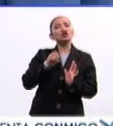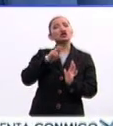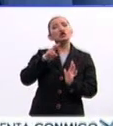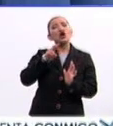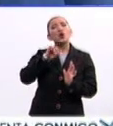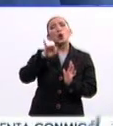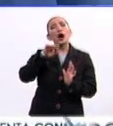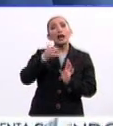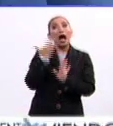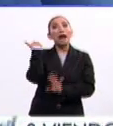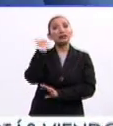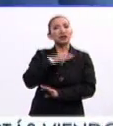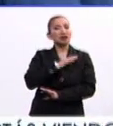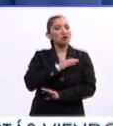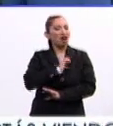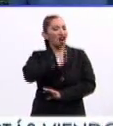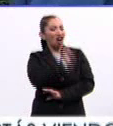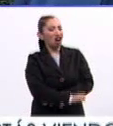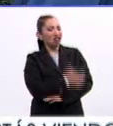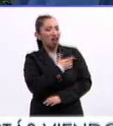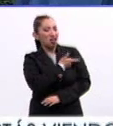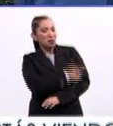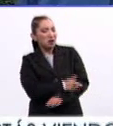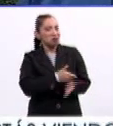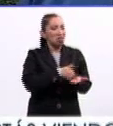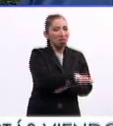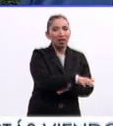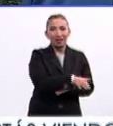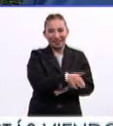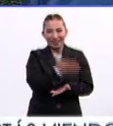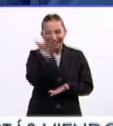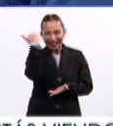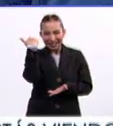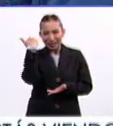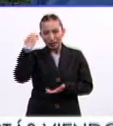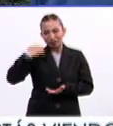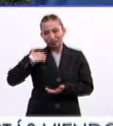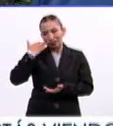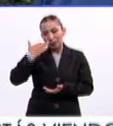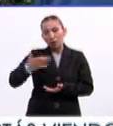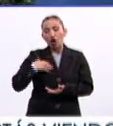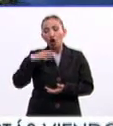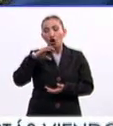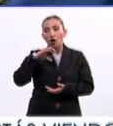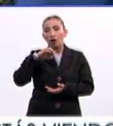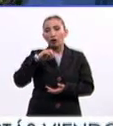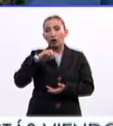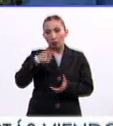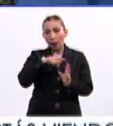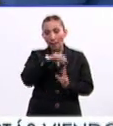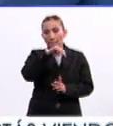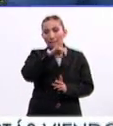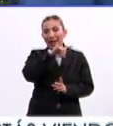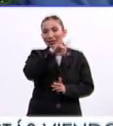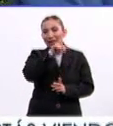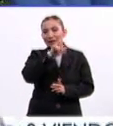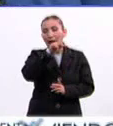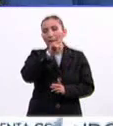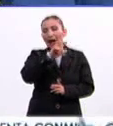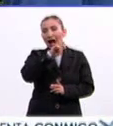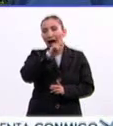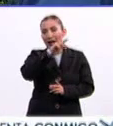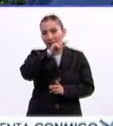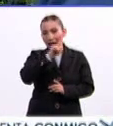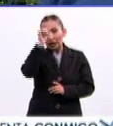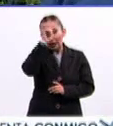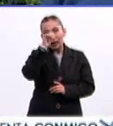desdeñaron, ocultaron, hicieron a un lado también. Pues el libro de Paz siempre... Digo, a partir de Méndez Plancarte, que también era religioso, pero era un hombre